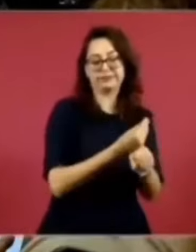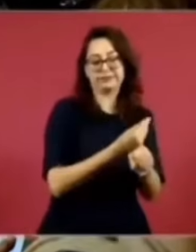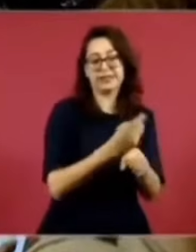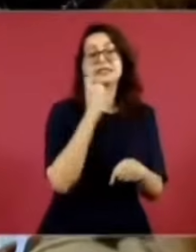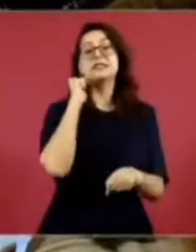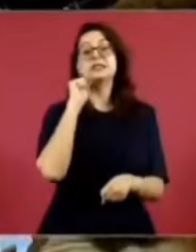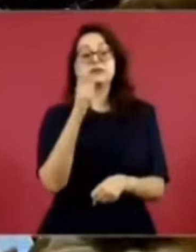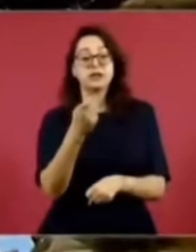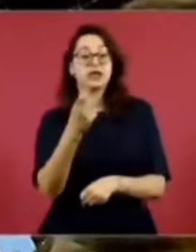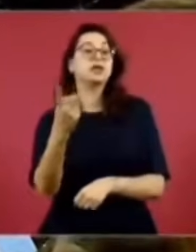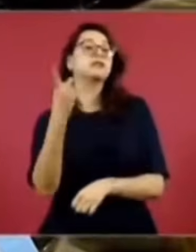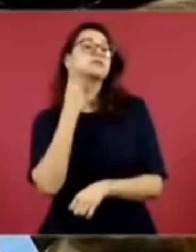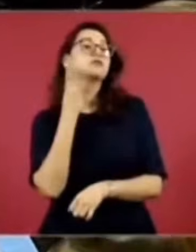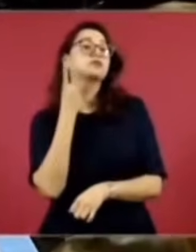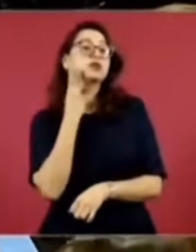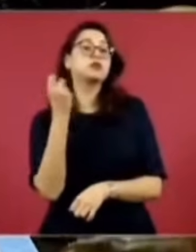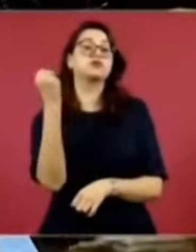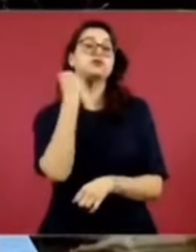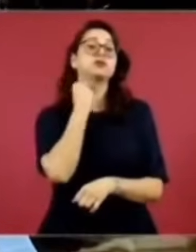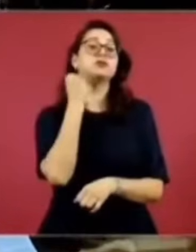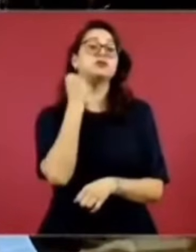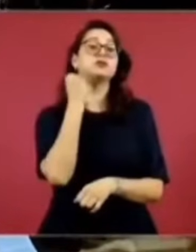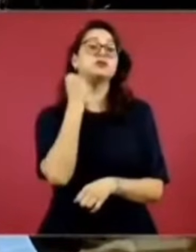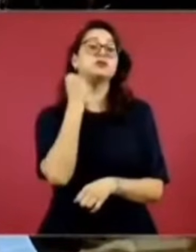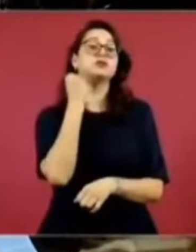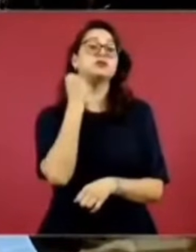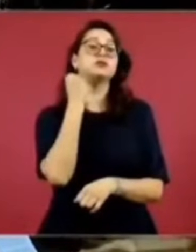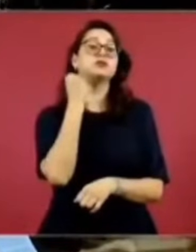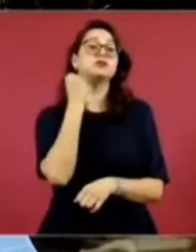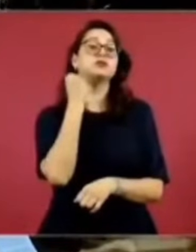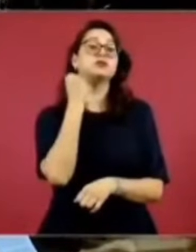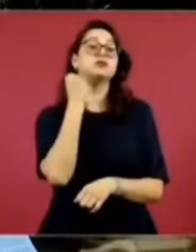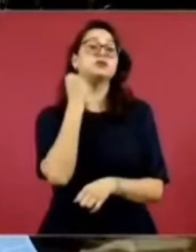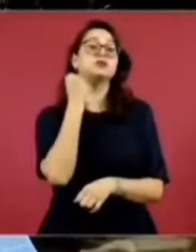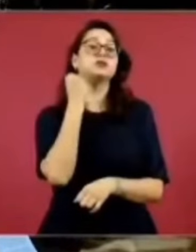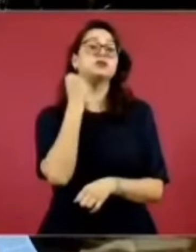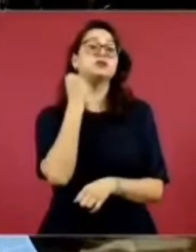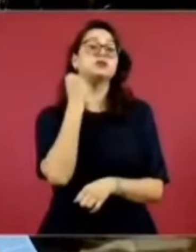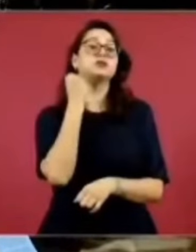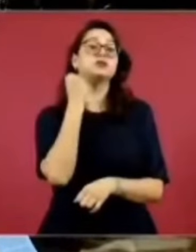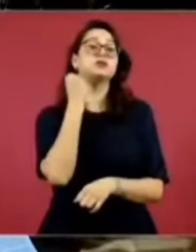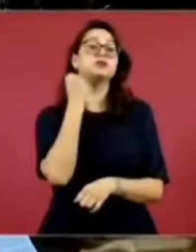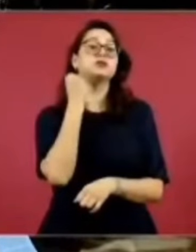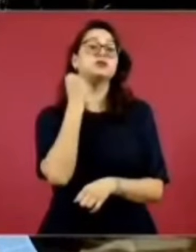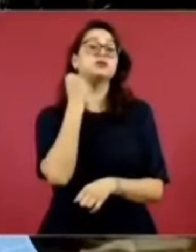Congreso con mayoría calificada.